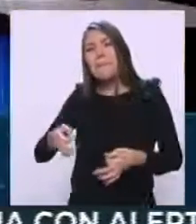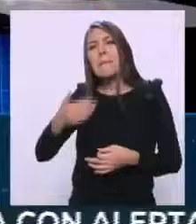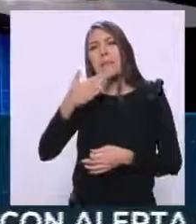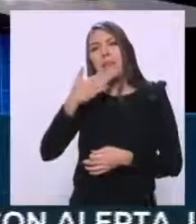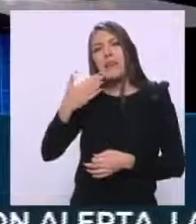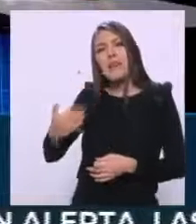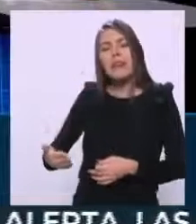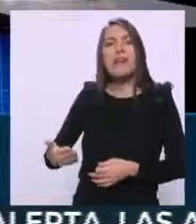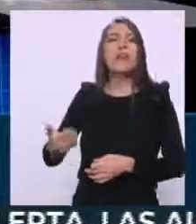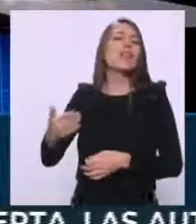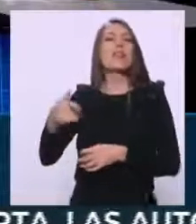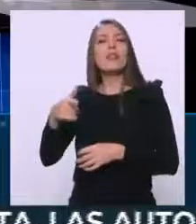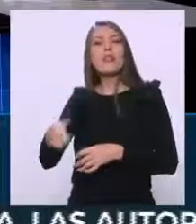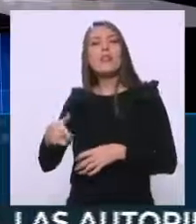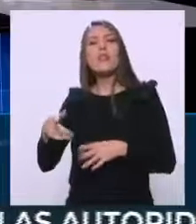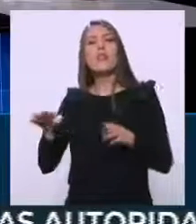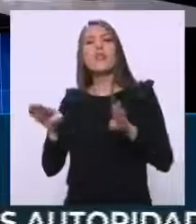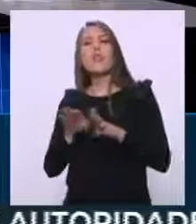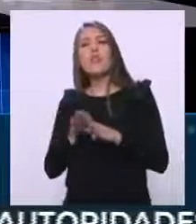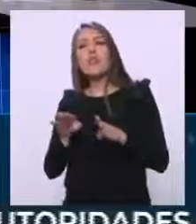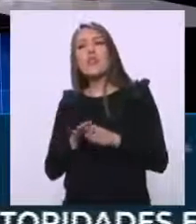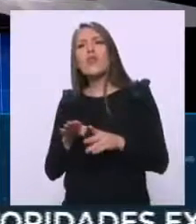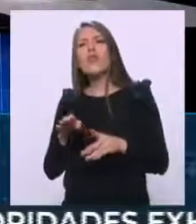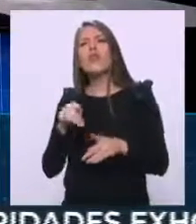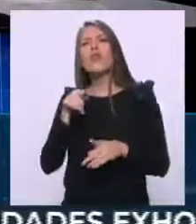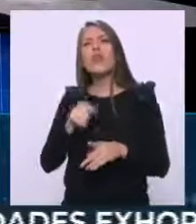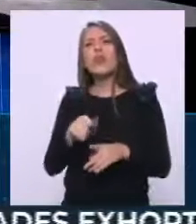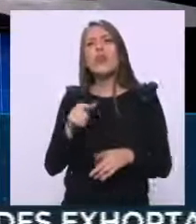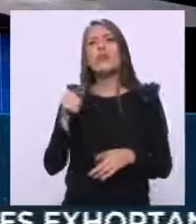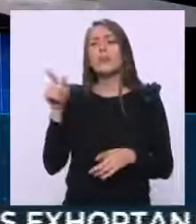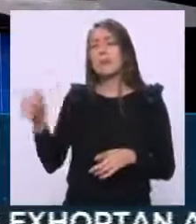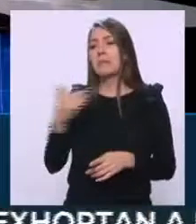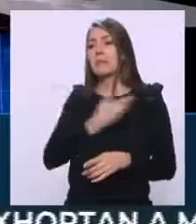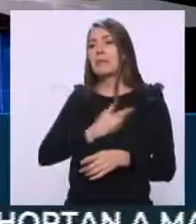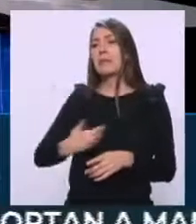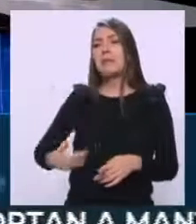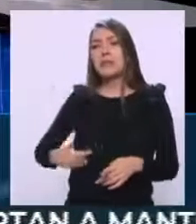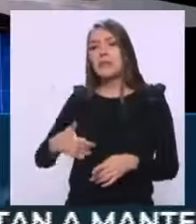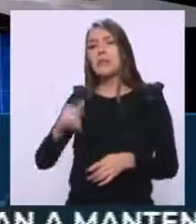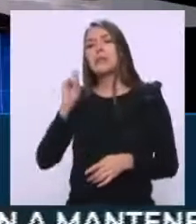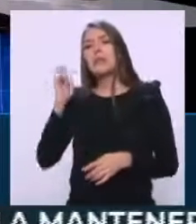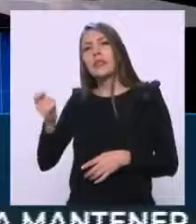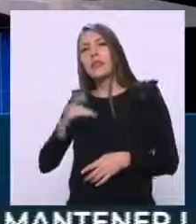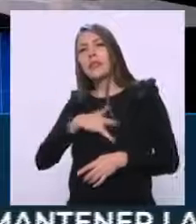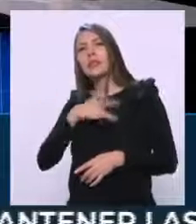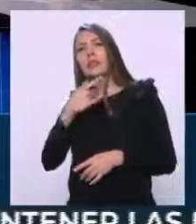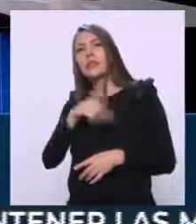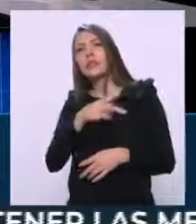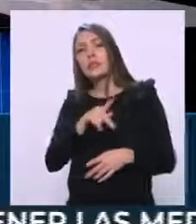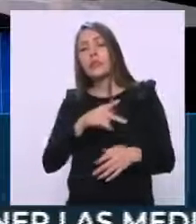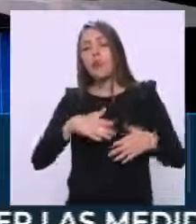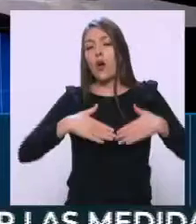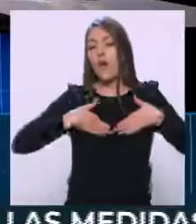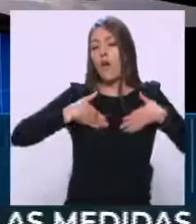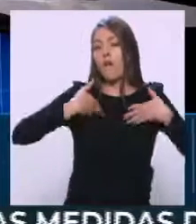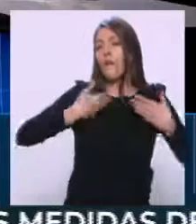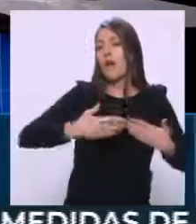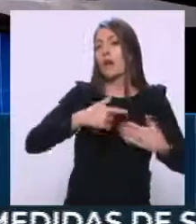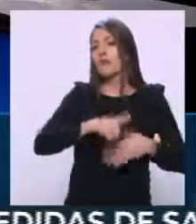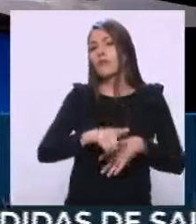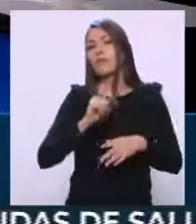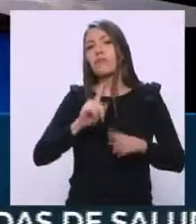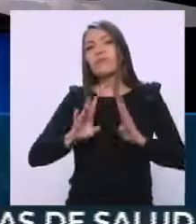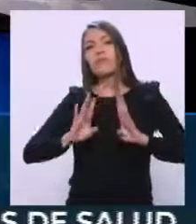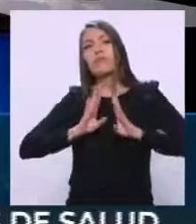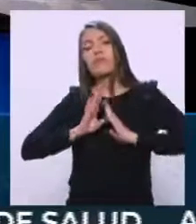consignas, con más objetividad respecto de lo que siente el presidente sobre las Fuerzas Armadas en términos de su confianza y